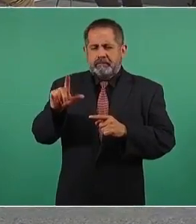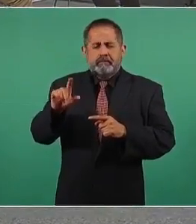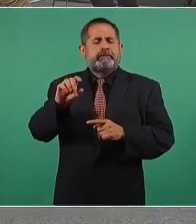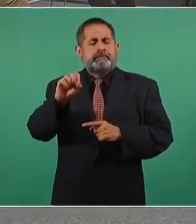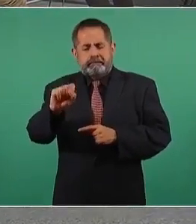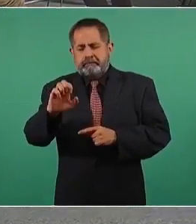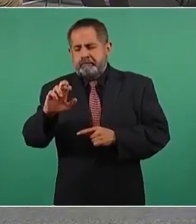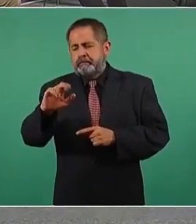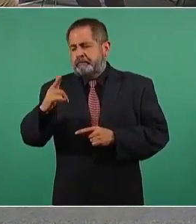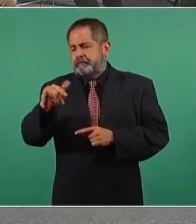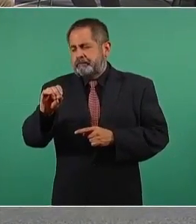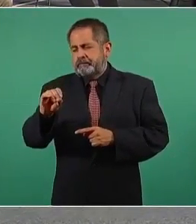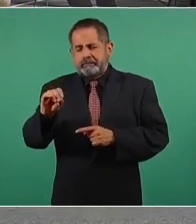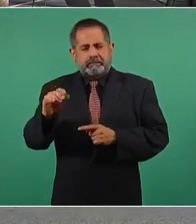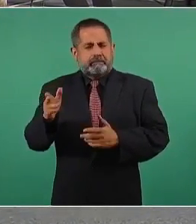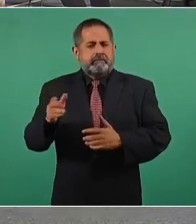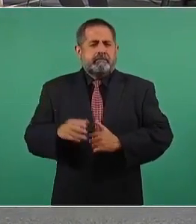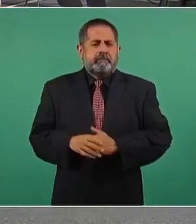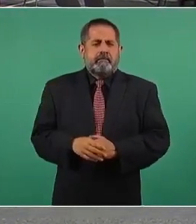Sergio Pitol.